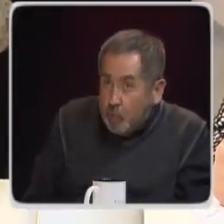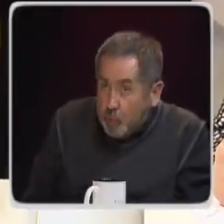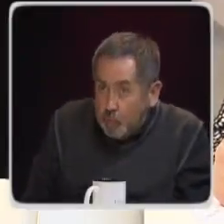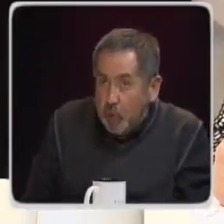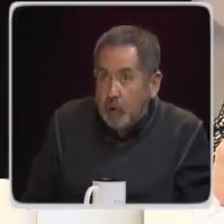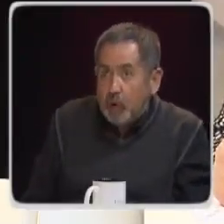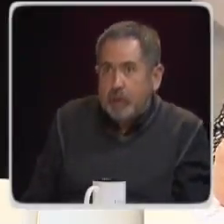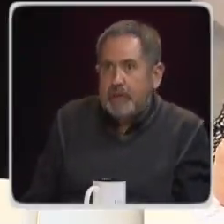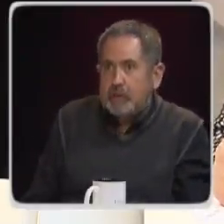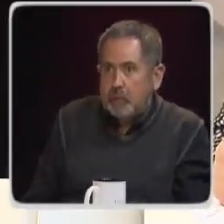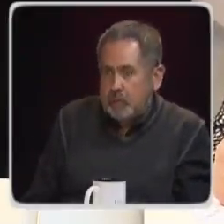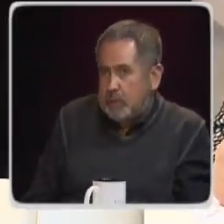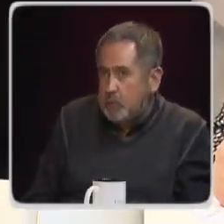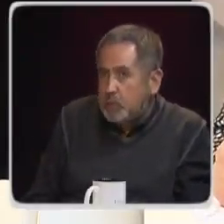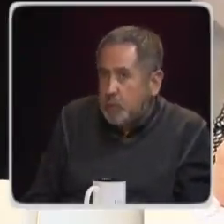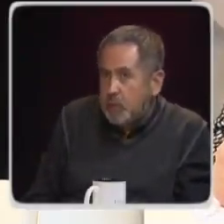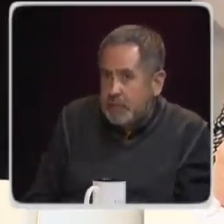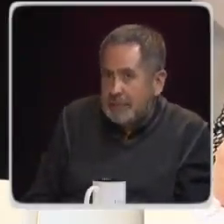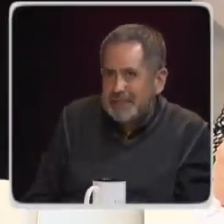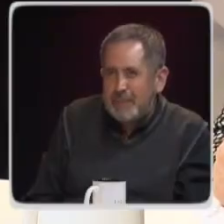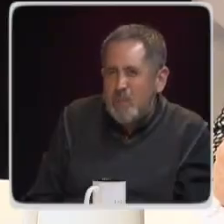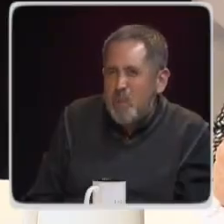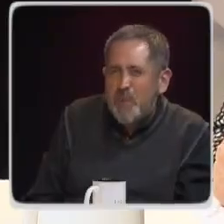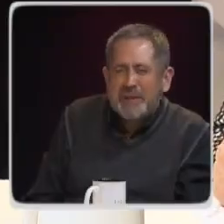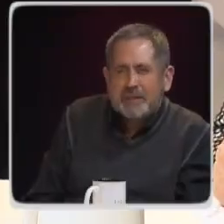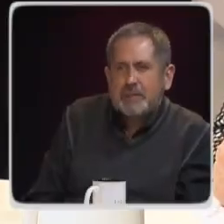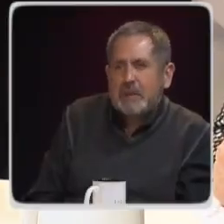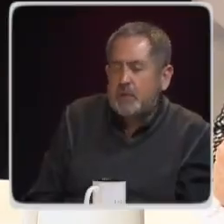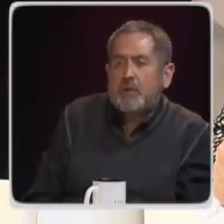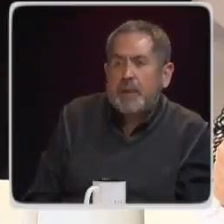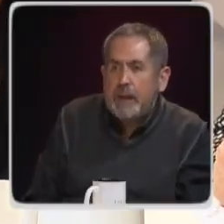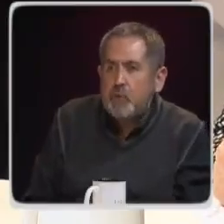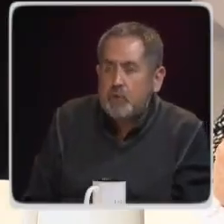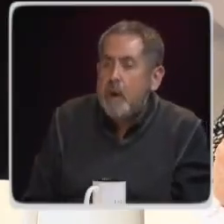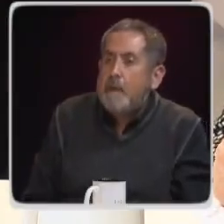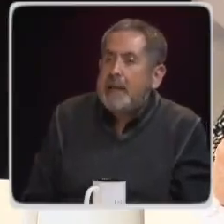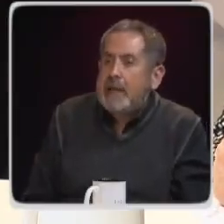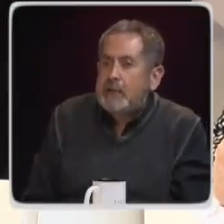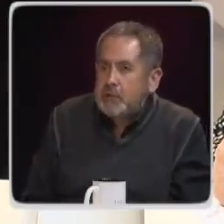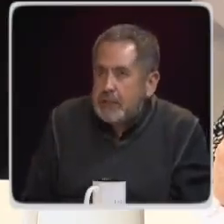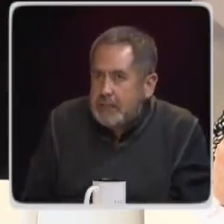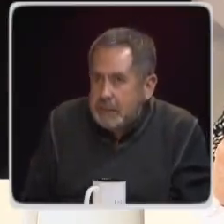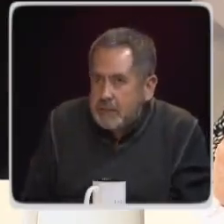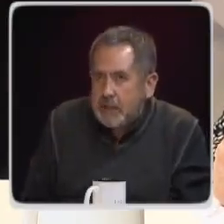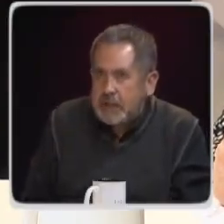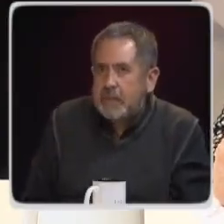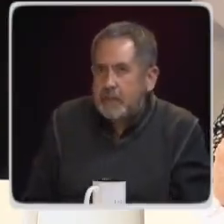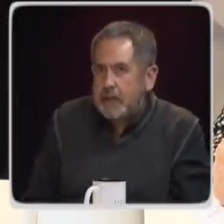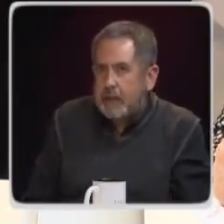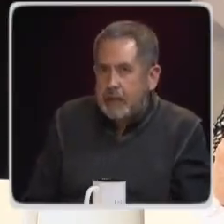No, yo pienso que la educación inclusiva, la escuela tiene que ser abierta.